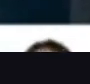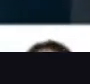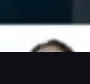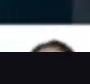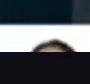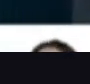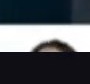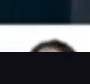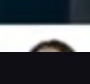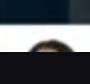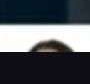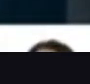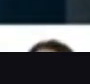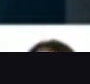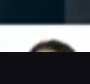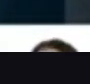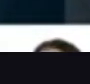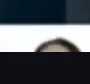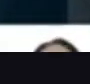transporte público.